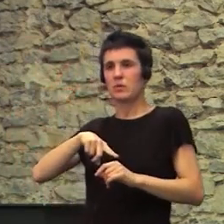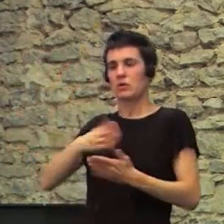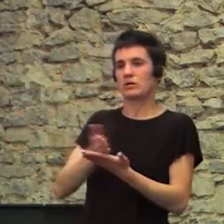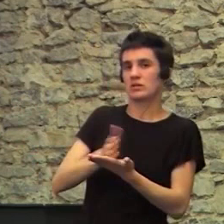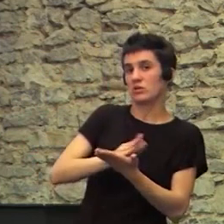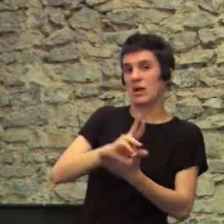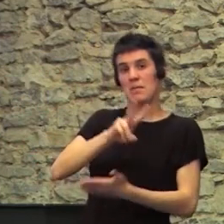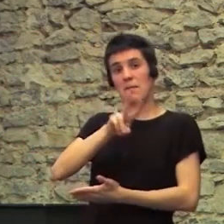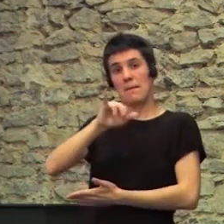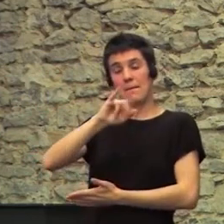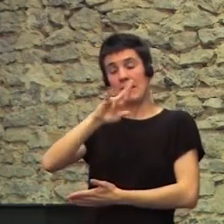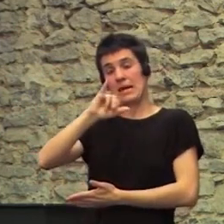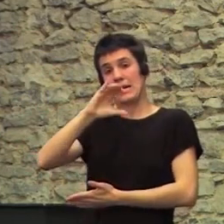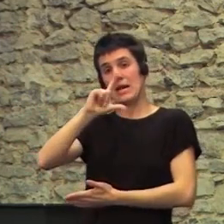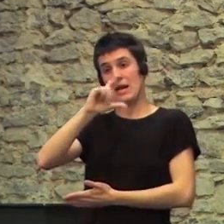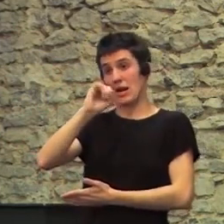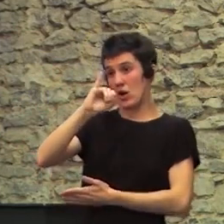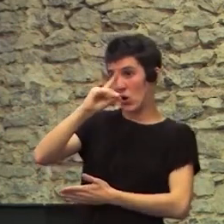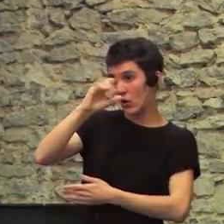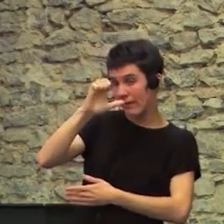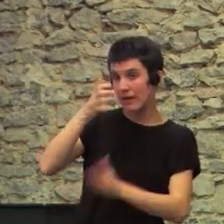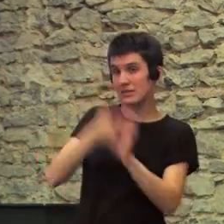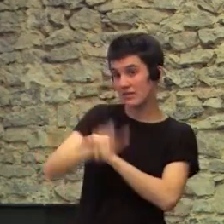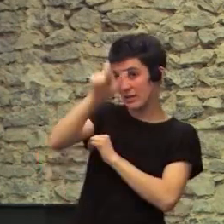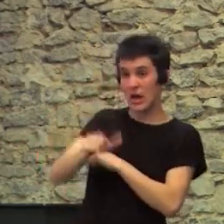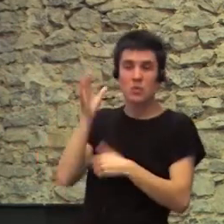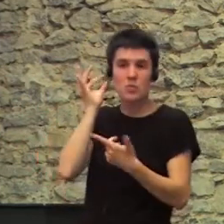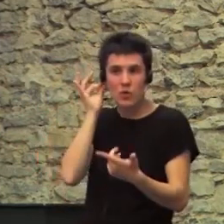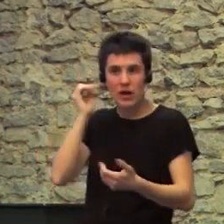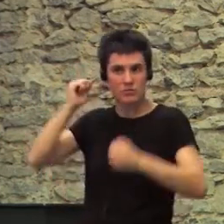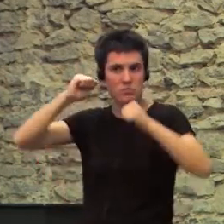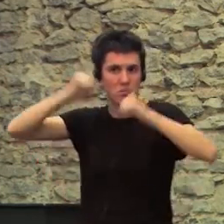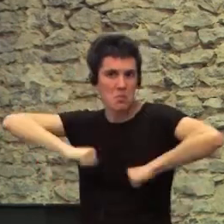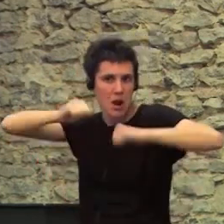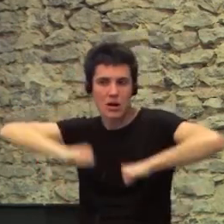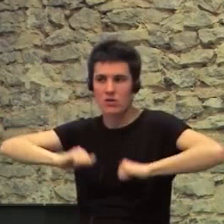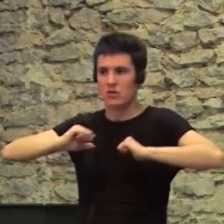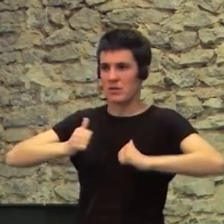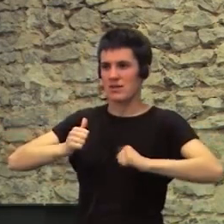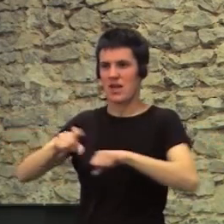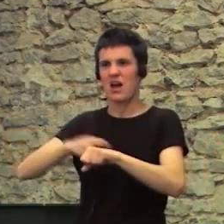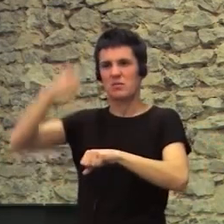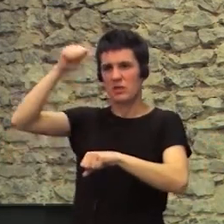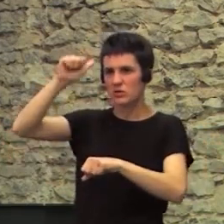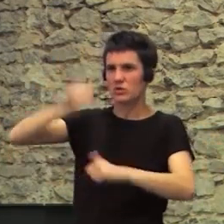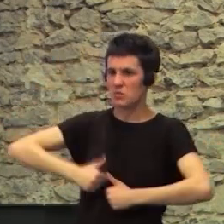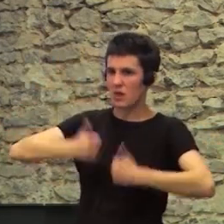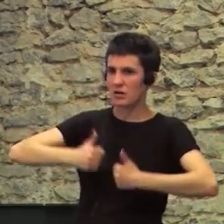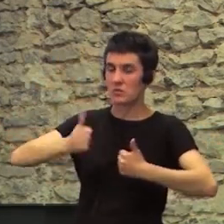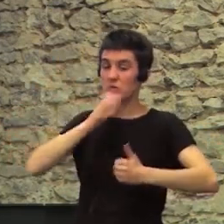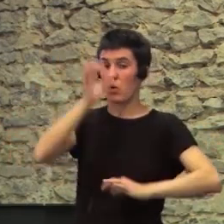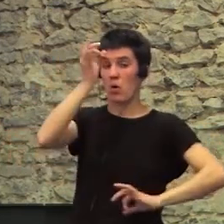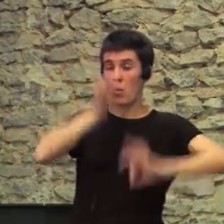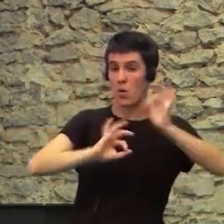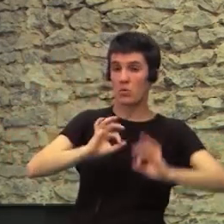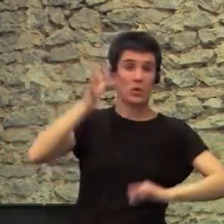y la vejez, que se asoma pues que a partir del climaterio pues las mujeres hacen una especie de masculinización con el descenso de los estrógenos.